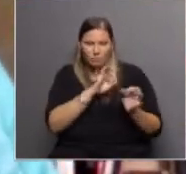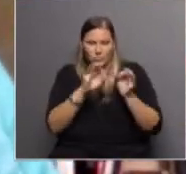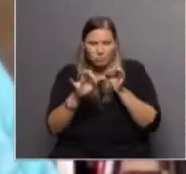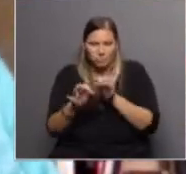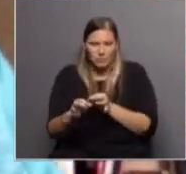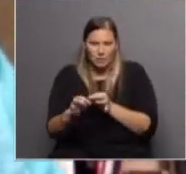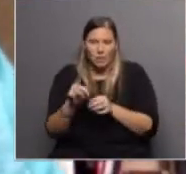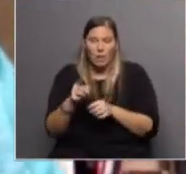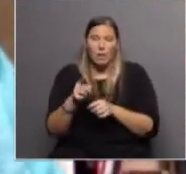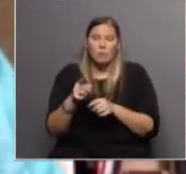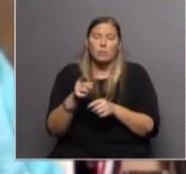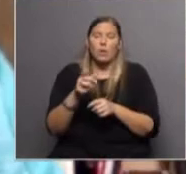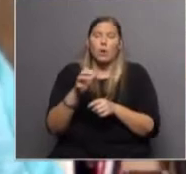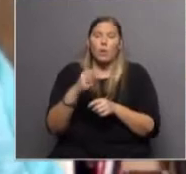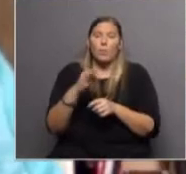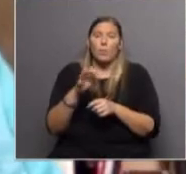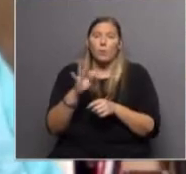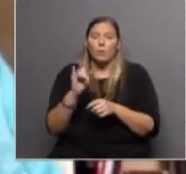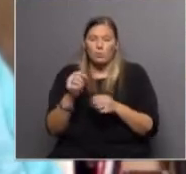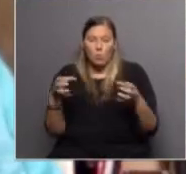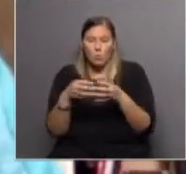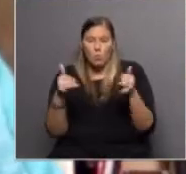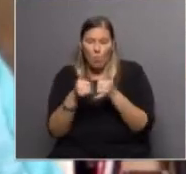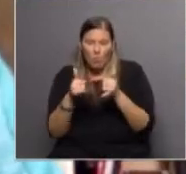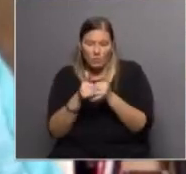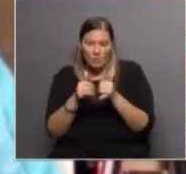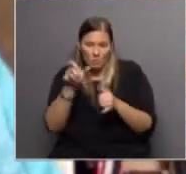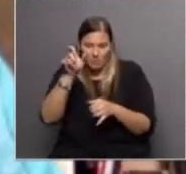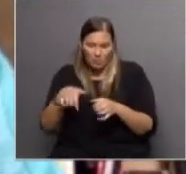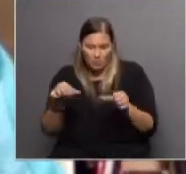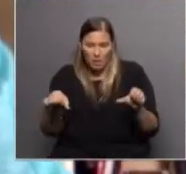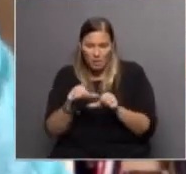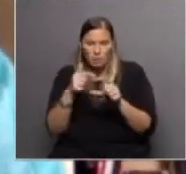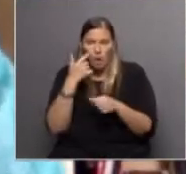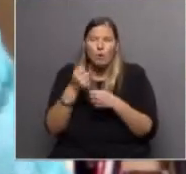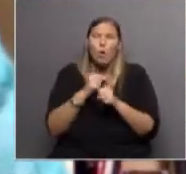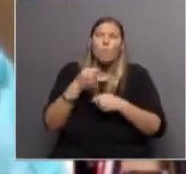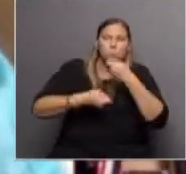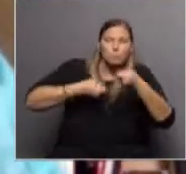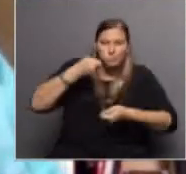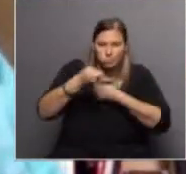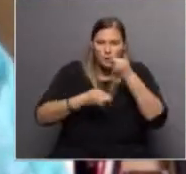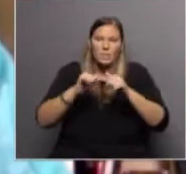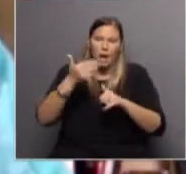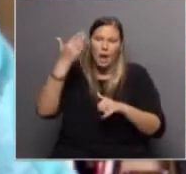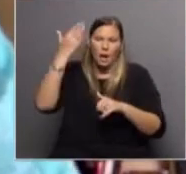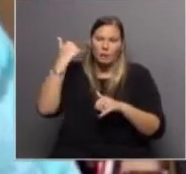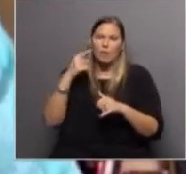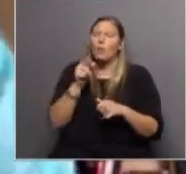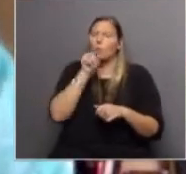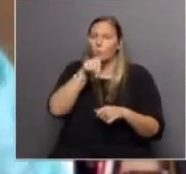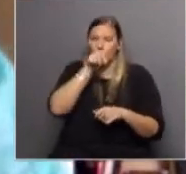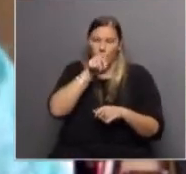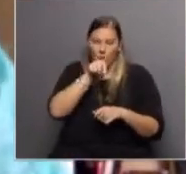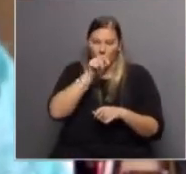realidad Horacio Botti armó un grupito de WhatsApp con eso de qué podíamos ver. Obviamente ya veníamos viendo, ¿no? O sea, Twitter, que es